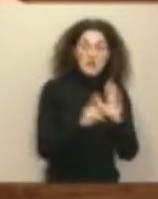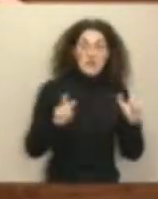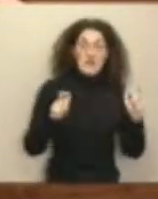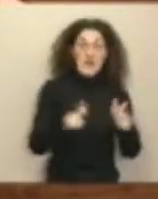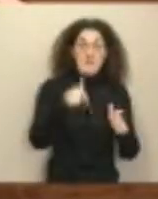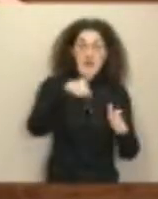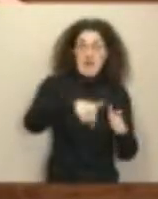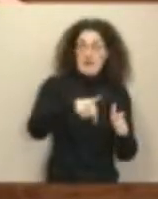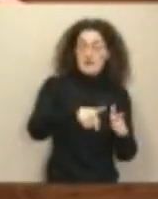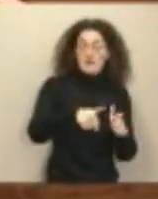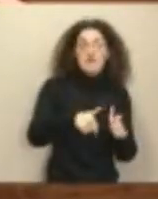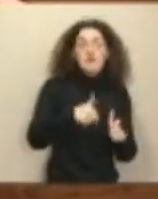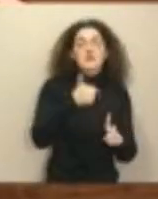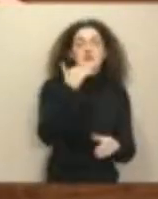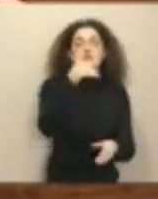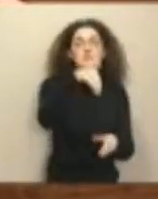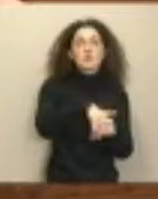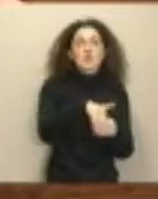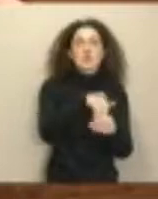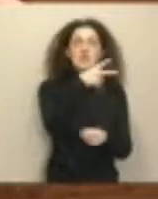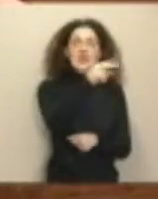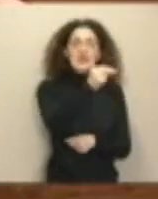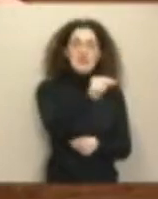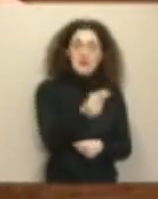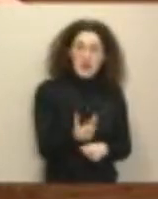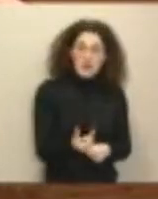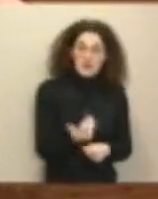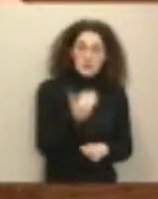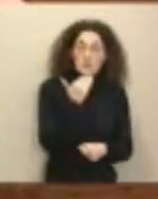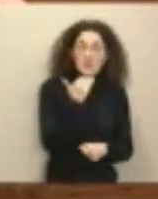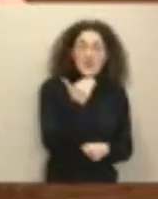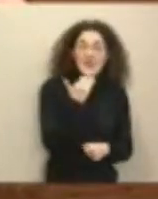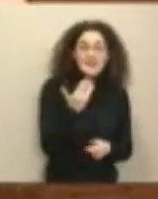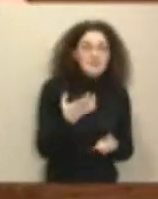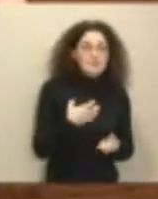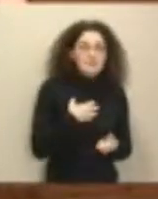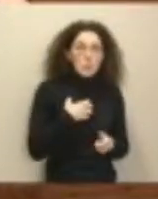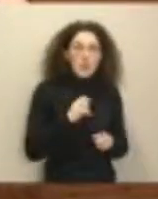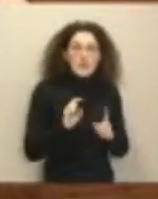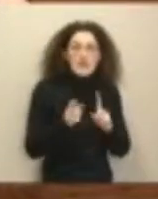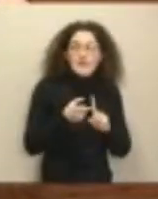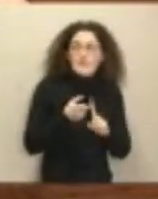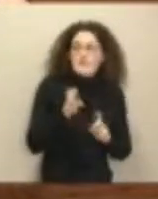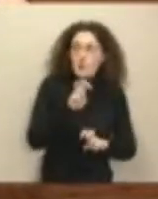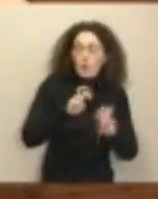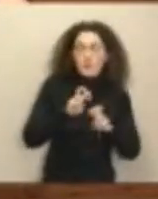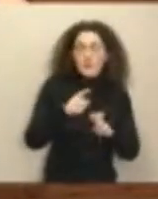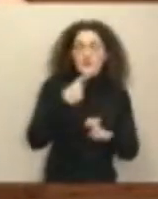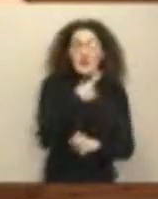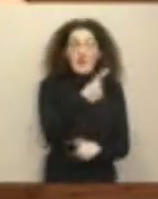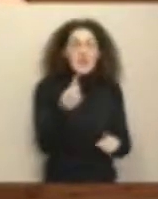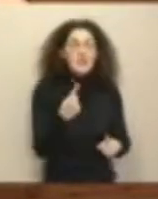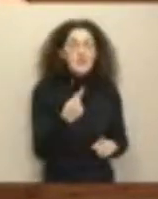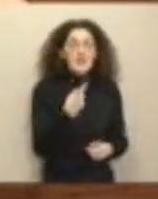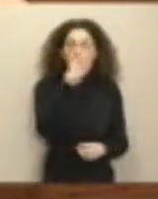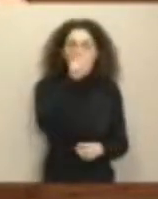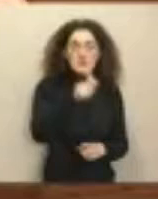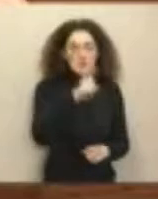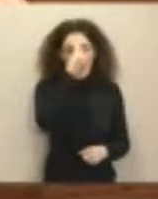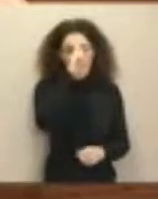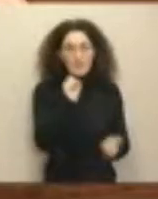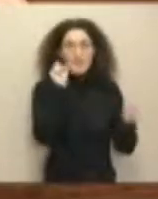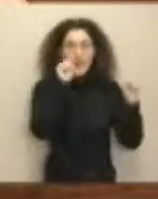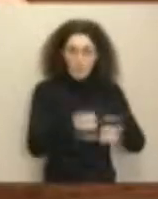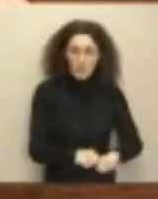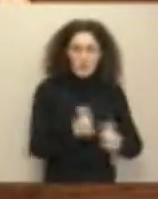a la votación negativa, porque casi no hay espacio para decir que uno está de acuerdo